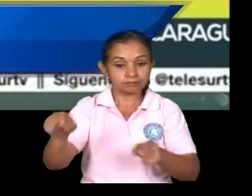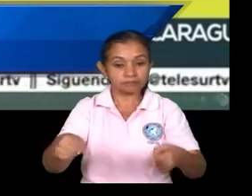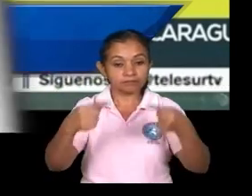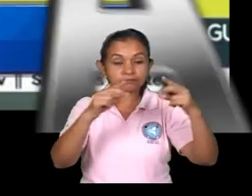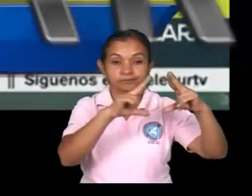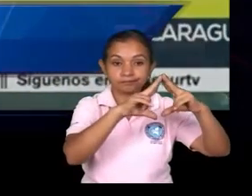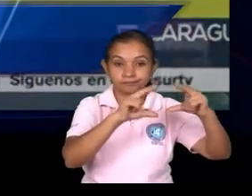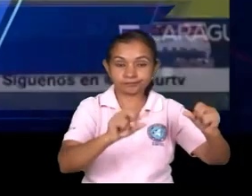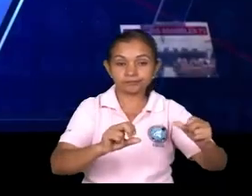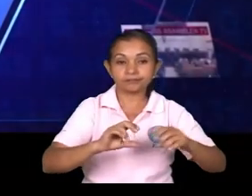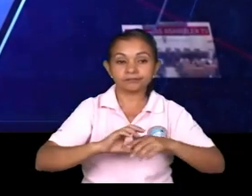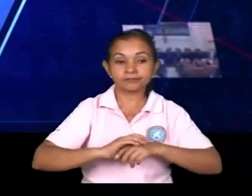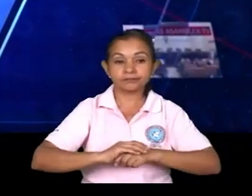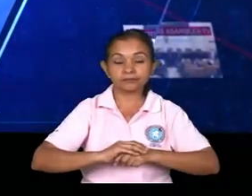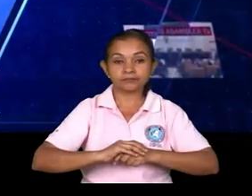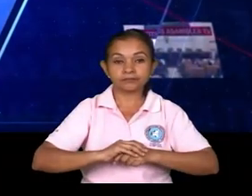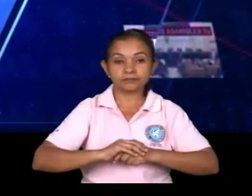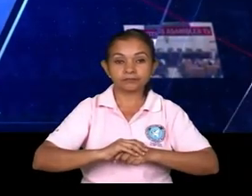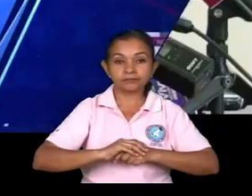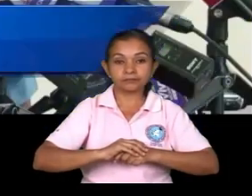Nicaragua.